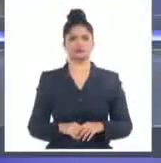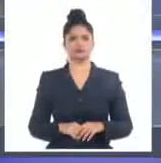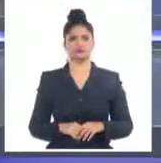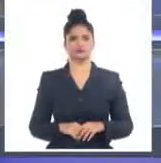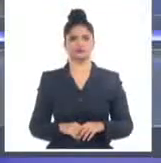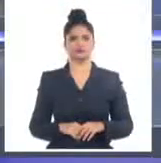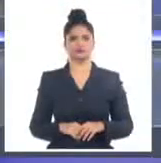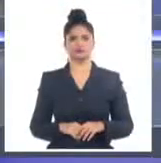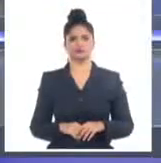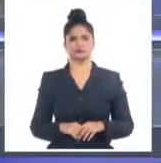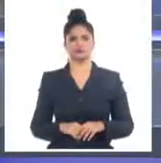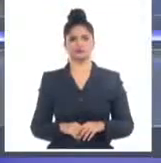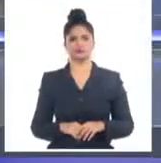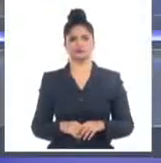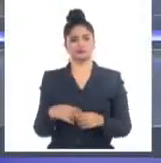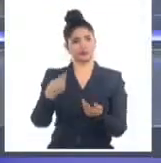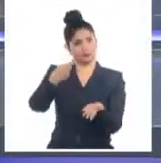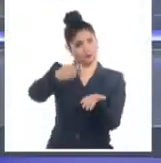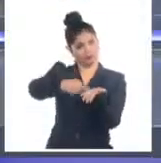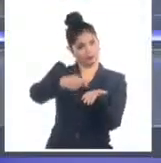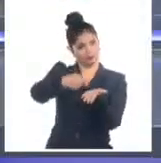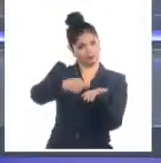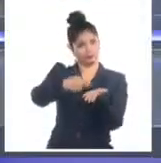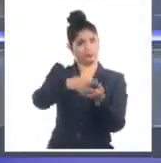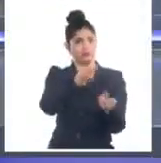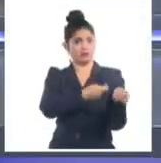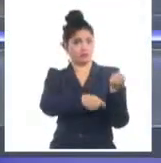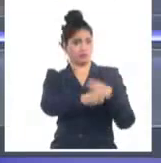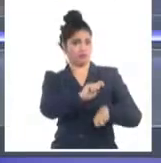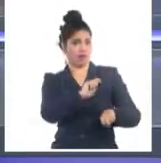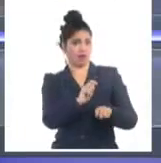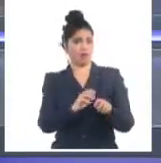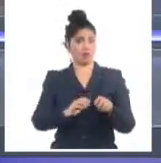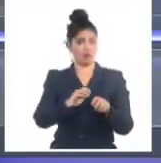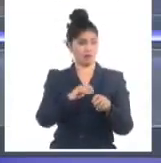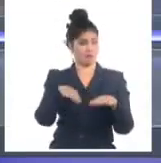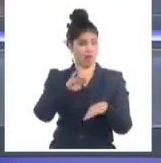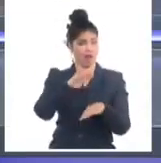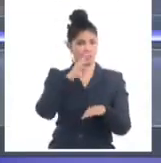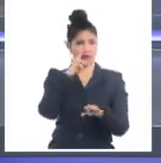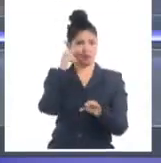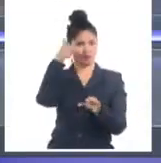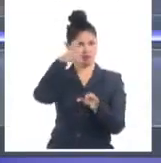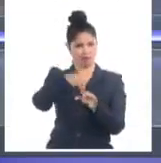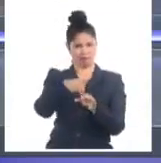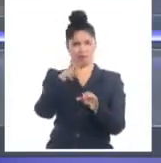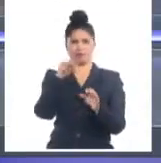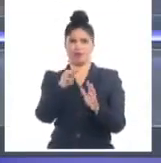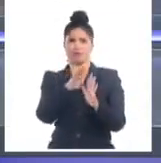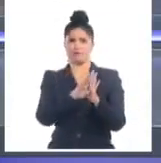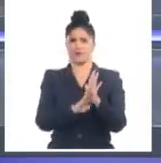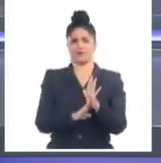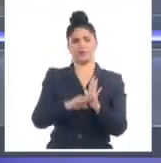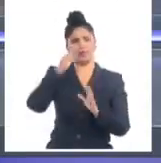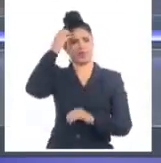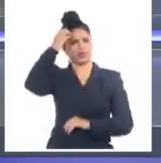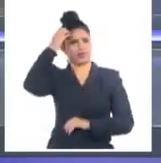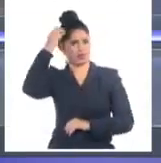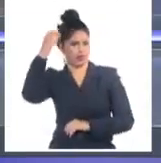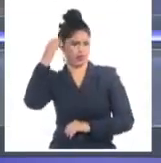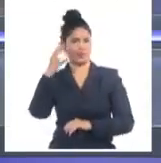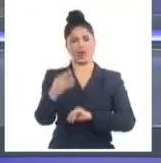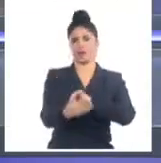El aumento del precio del combustible y su venta en USD está entre las medidas proyectadas por el gobierno para corregir distorsiones y reimpulsar la